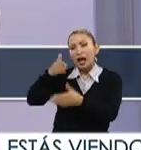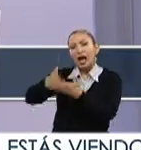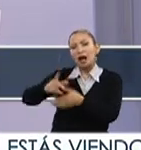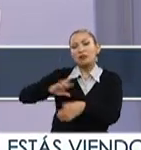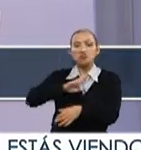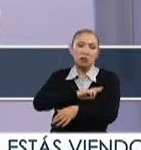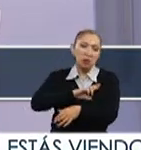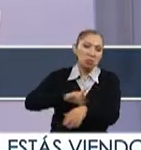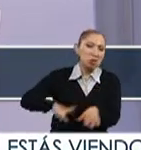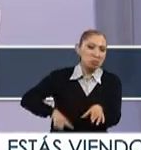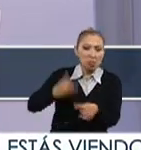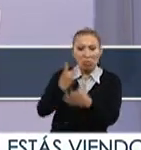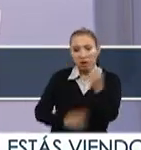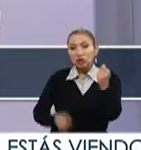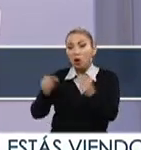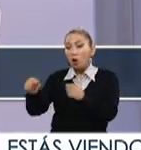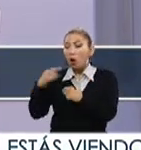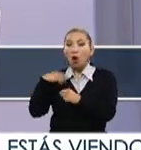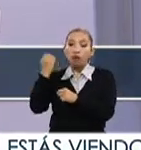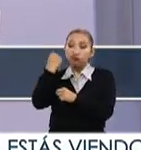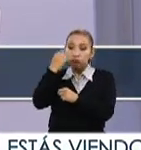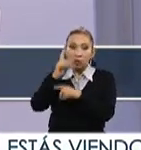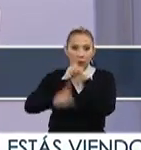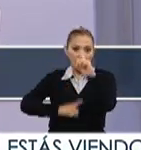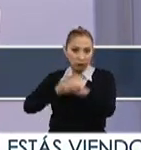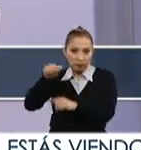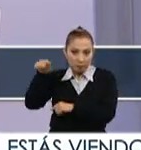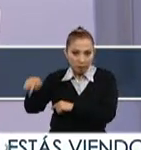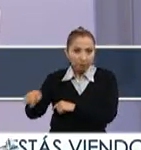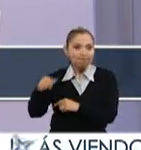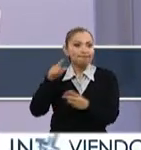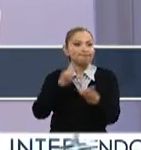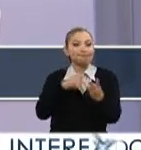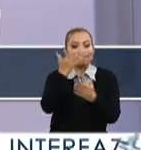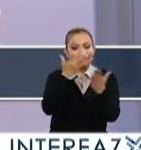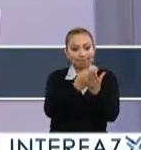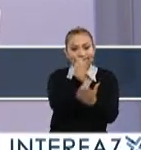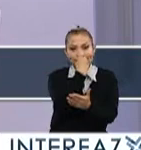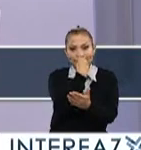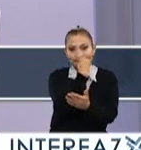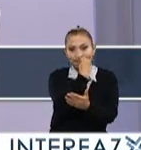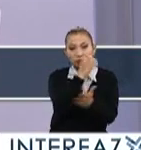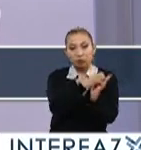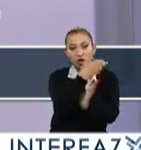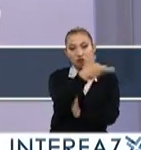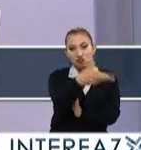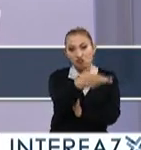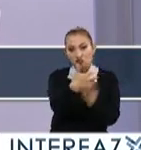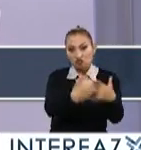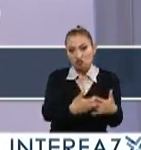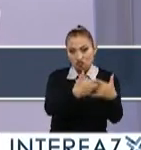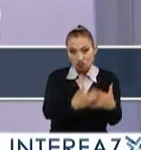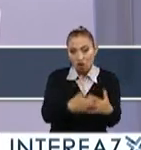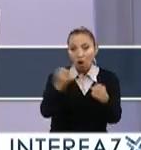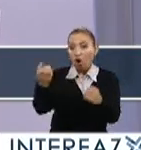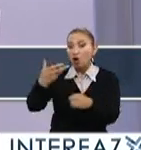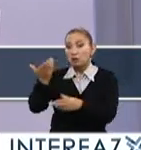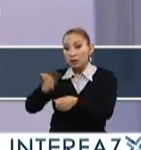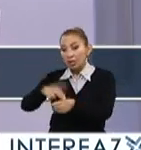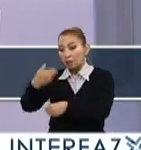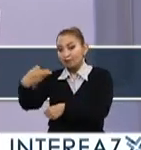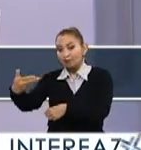público como privado. La nutrición deportiva es otra de ellas, servicio de alimentos, por ejemplo, comedores industriales o comedores de